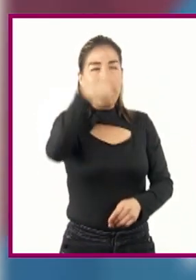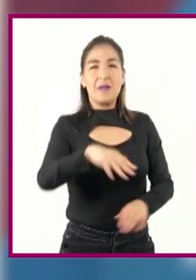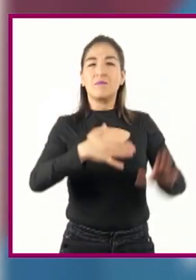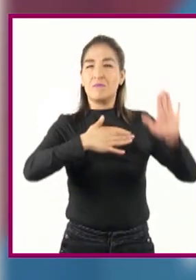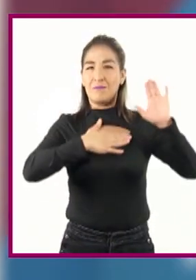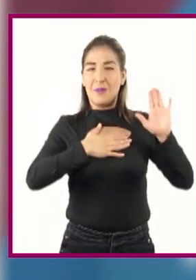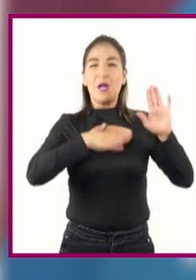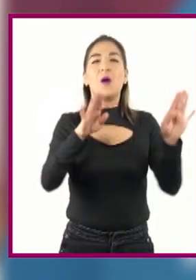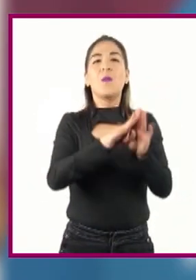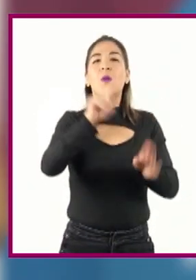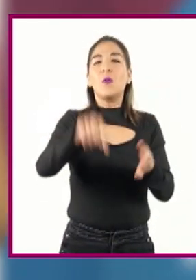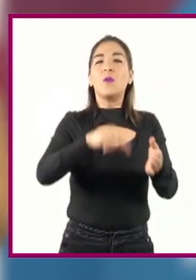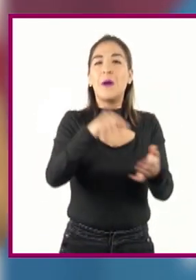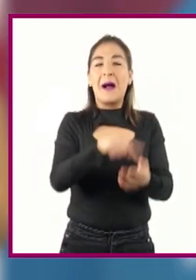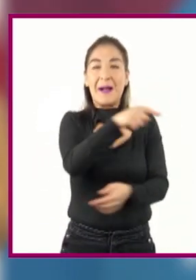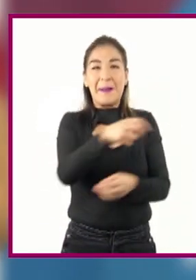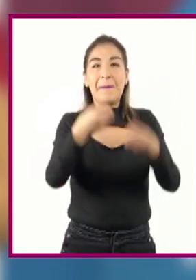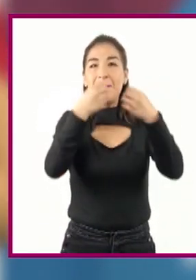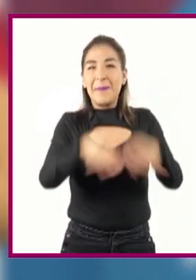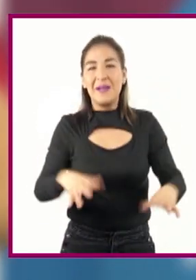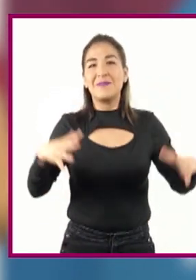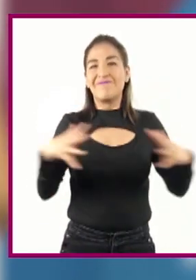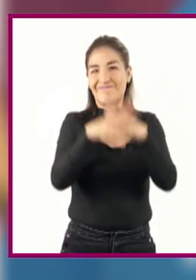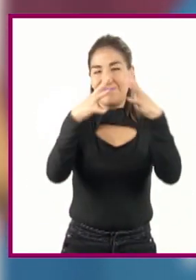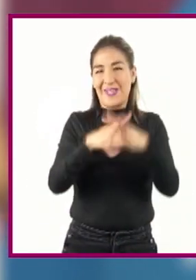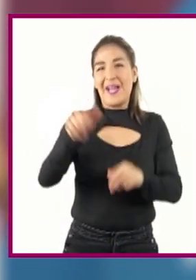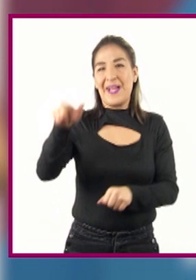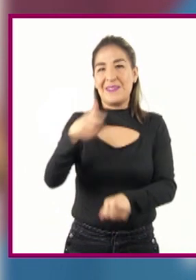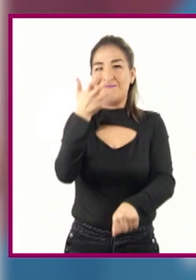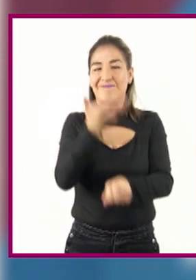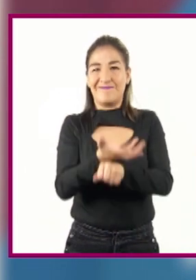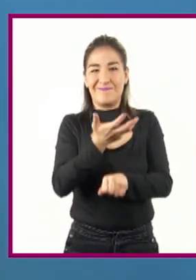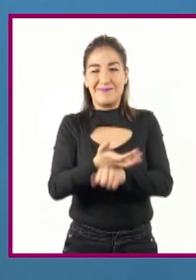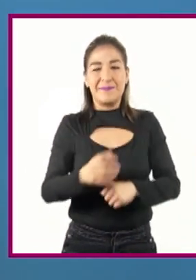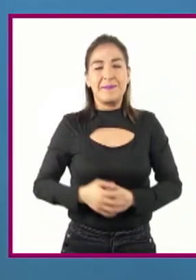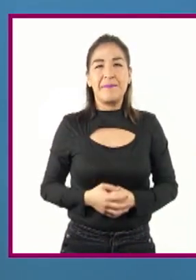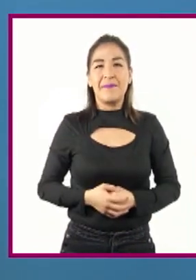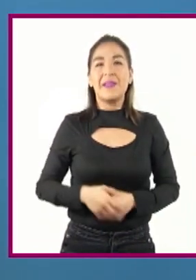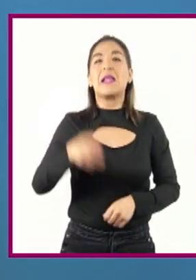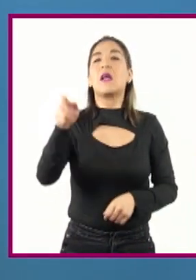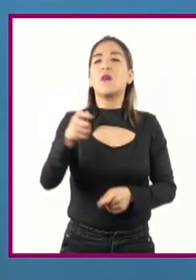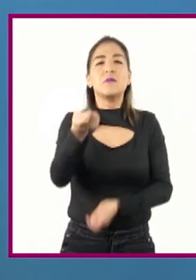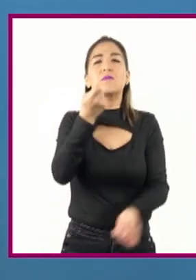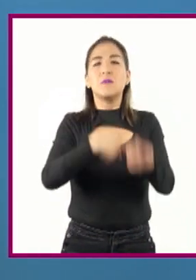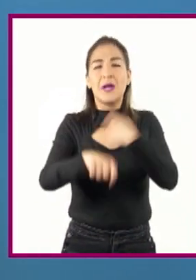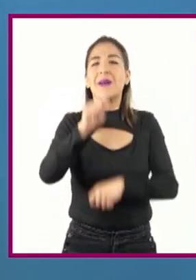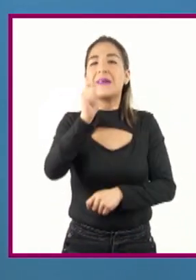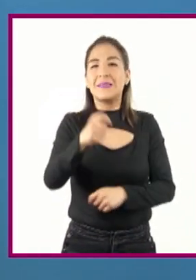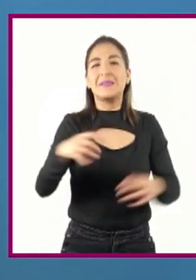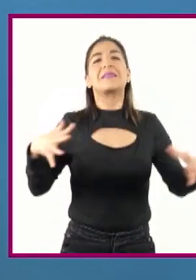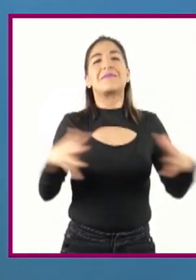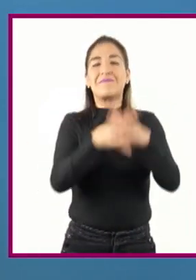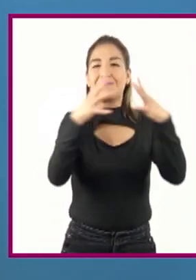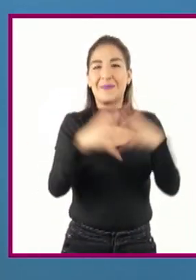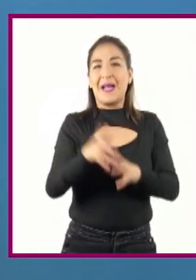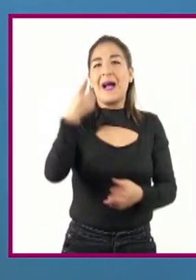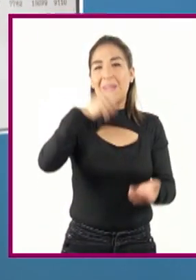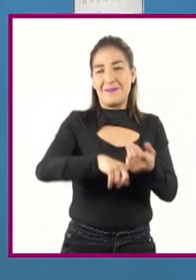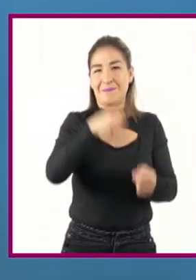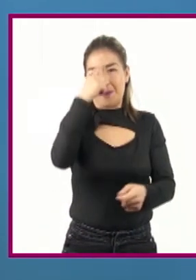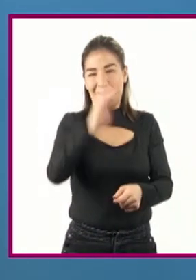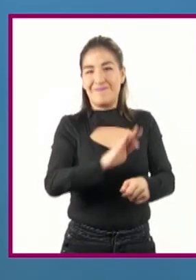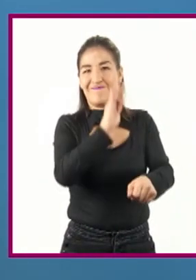los territorios perdidos en la guerra con Estados Unidos de América, a cambio de sumarse a la guerra en su